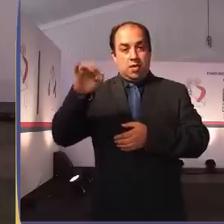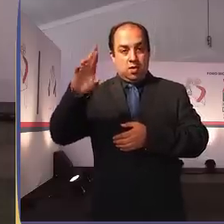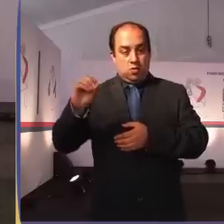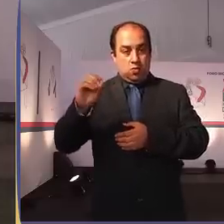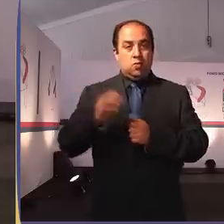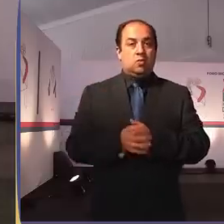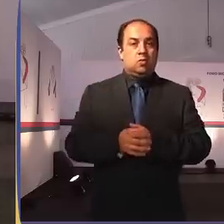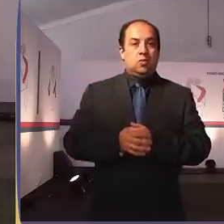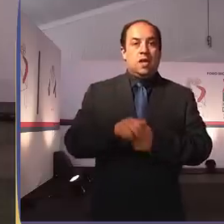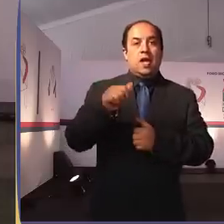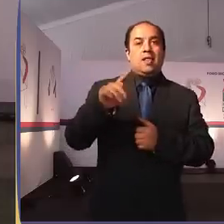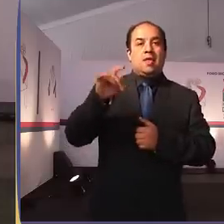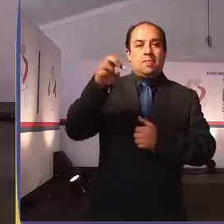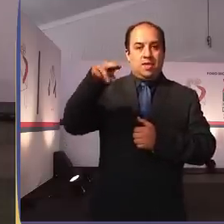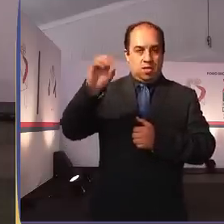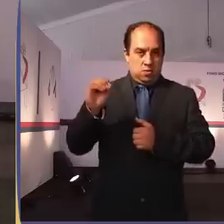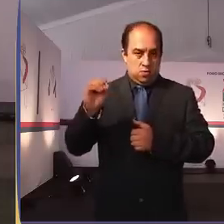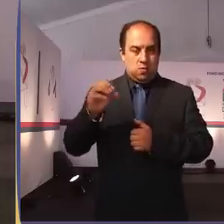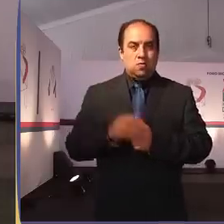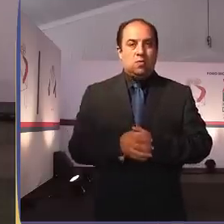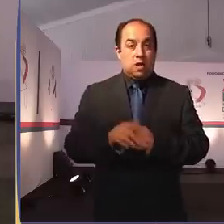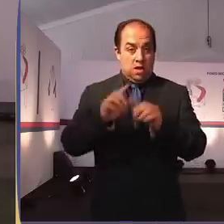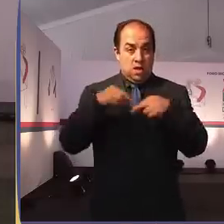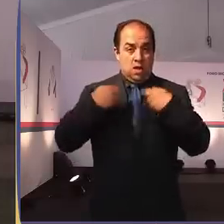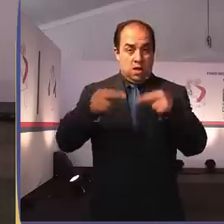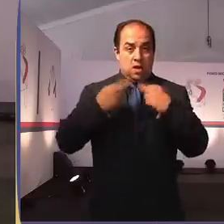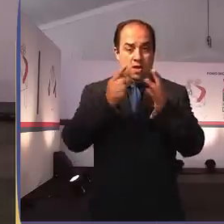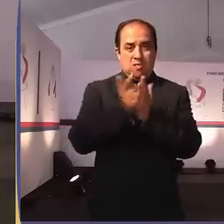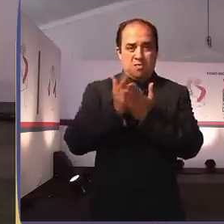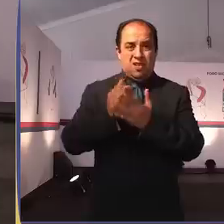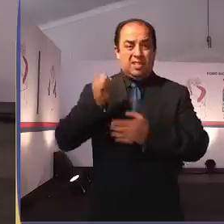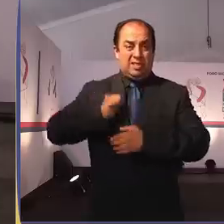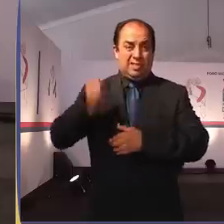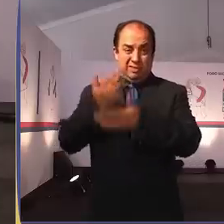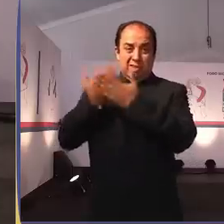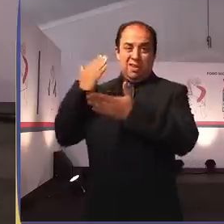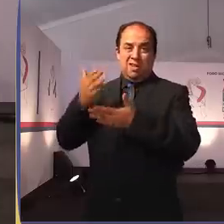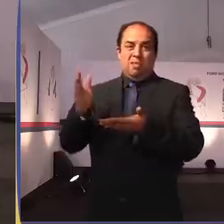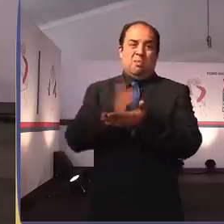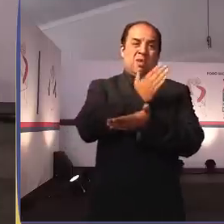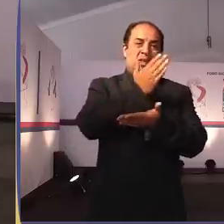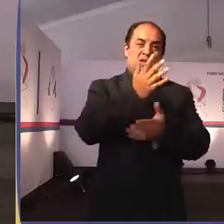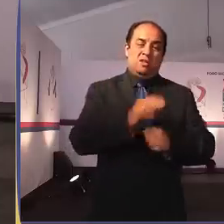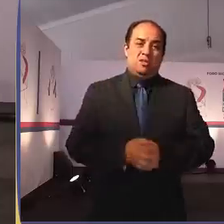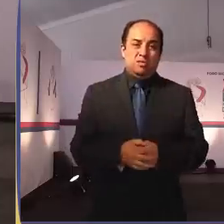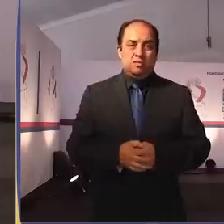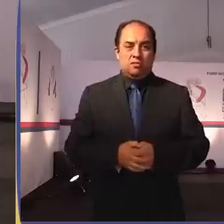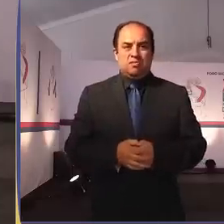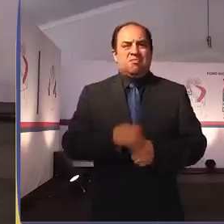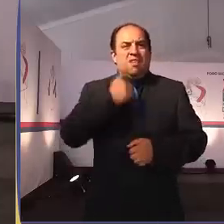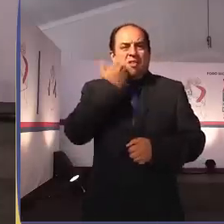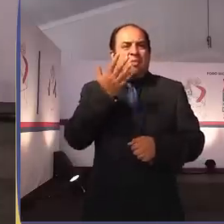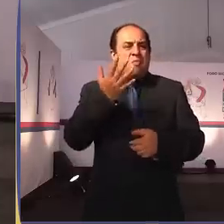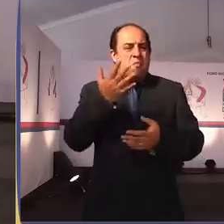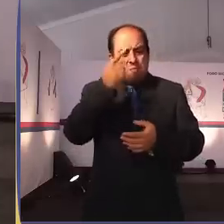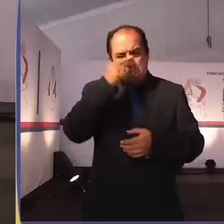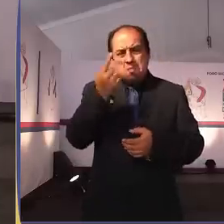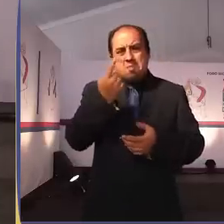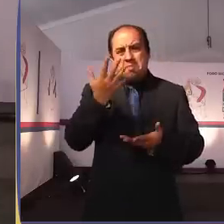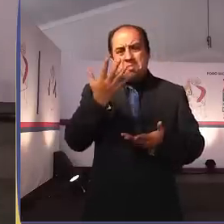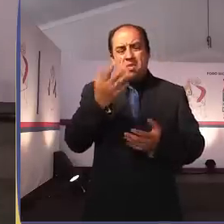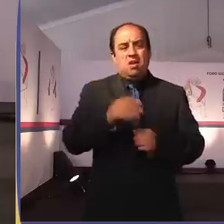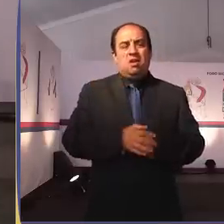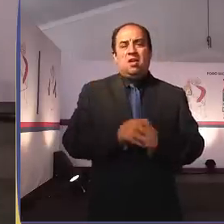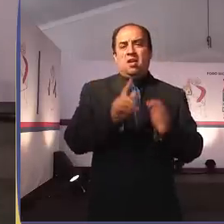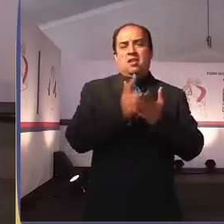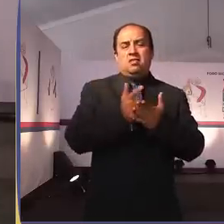de Altamirano? La verdad, o sea, este otro siglo aparte. Sí. No, ¿para qué quiero? A ver, ¿yo para qué quiero saber?